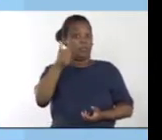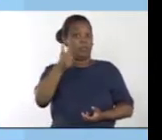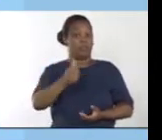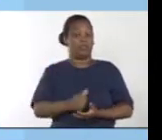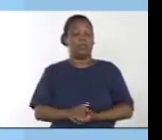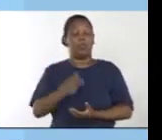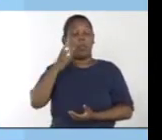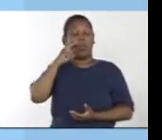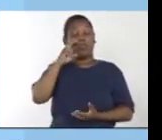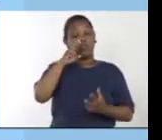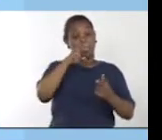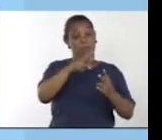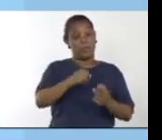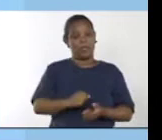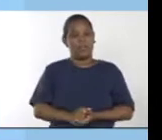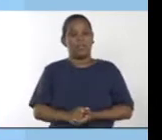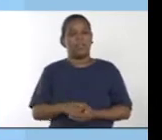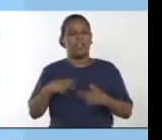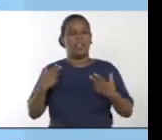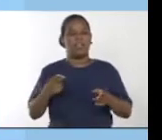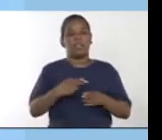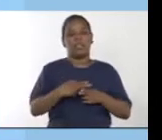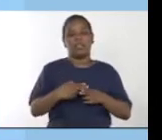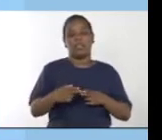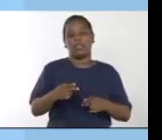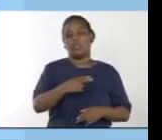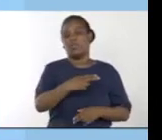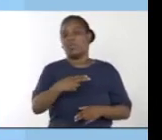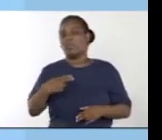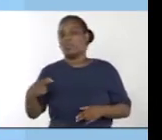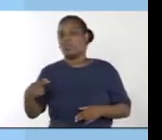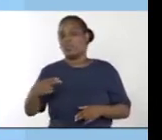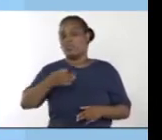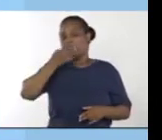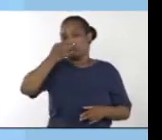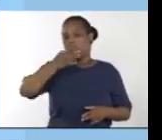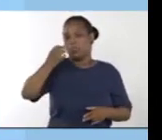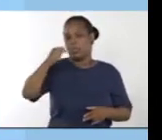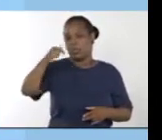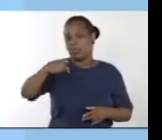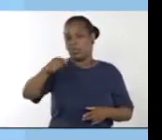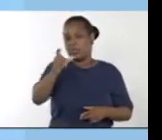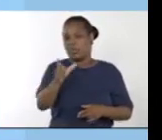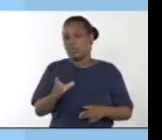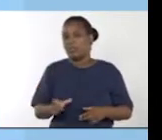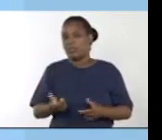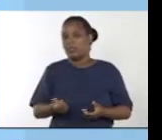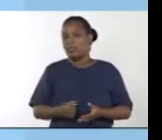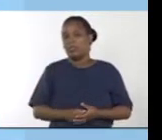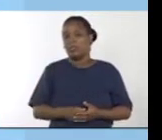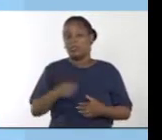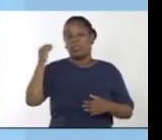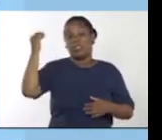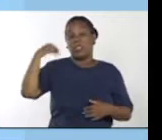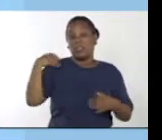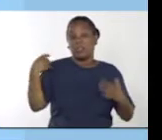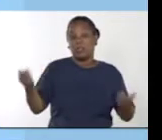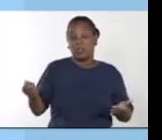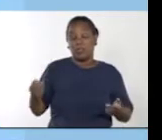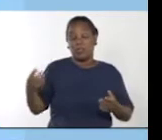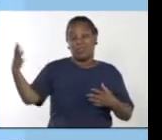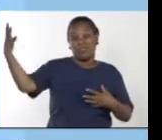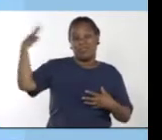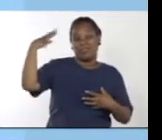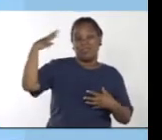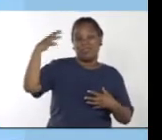Fíjense, observen. ¿A qué hecho histórico se refiere este texto? ¿Qué sabes sobre las